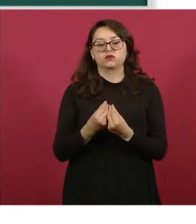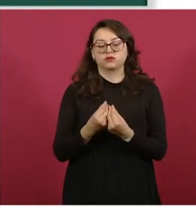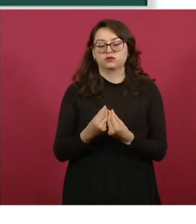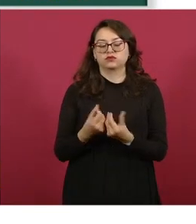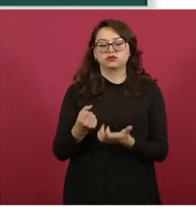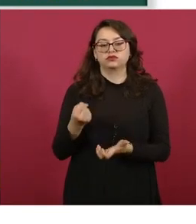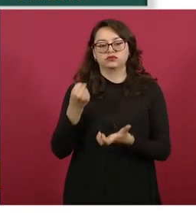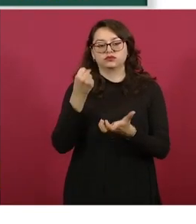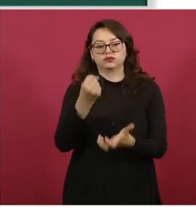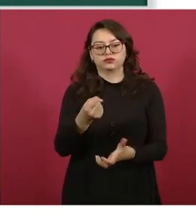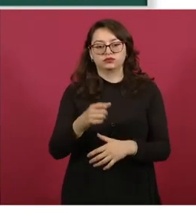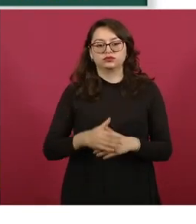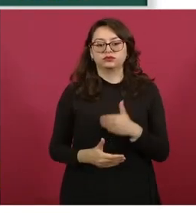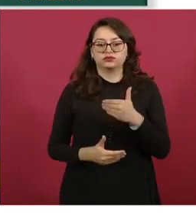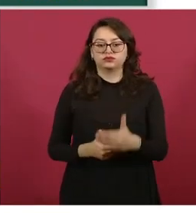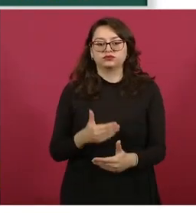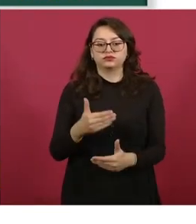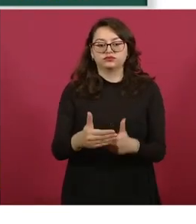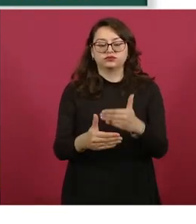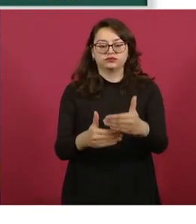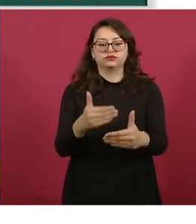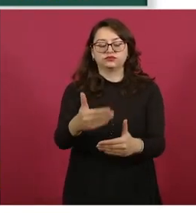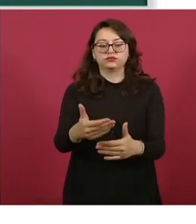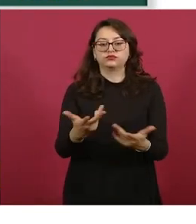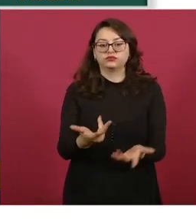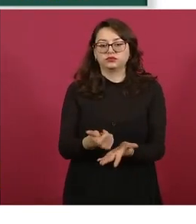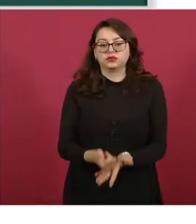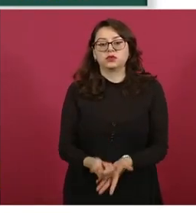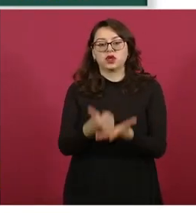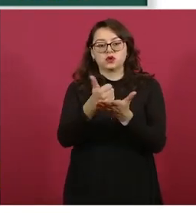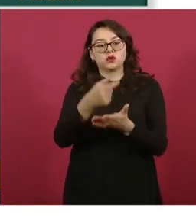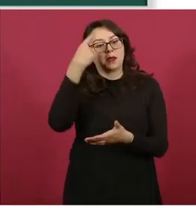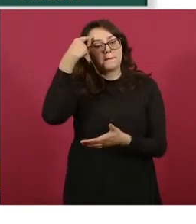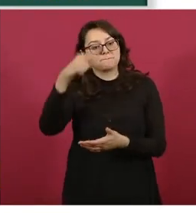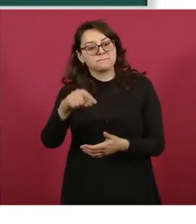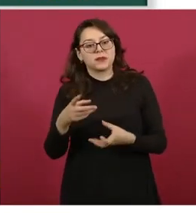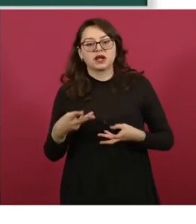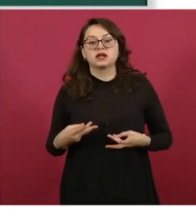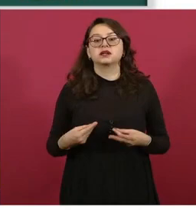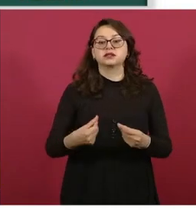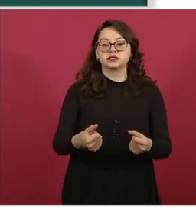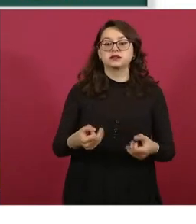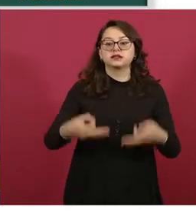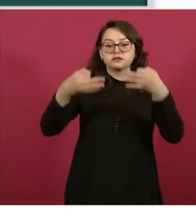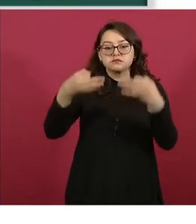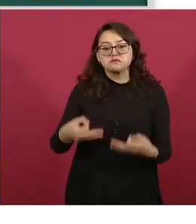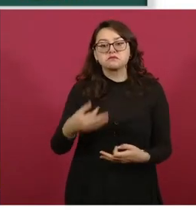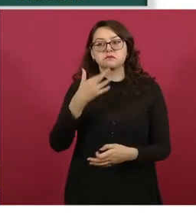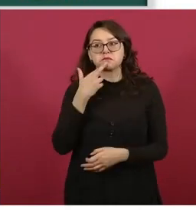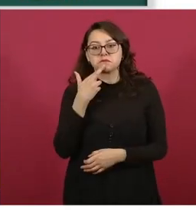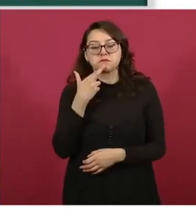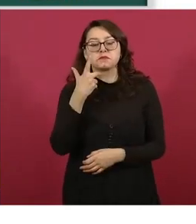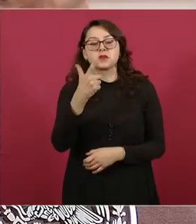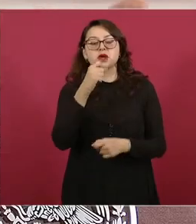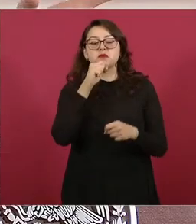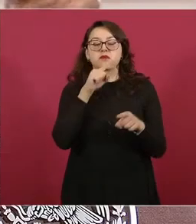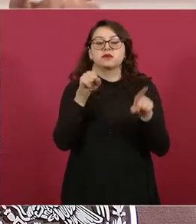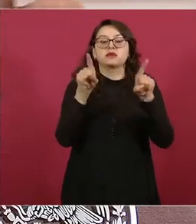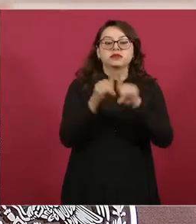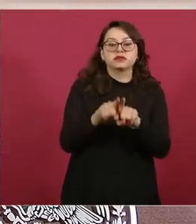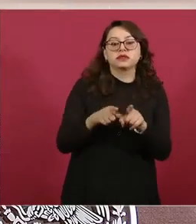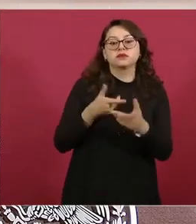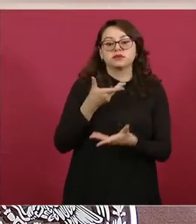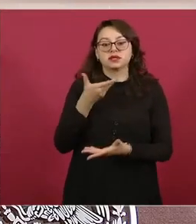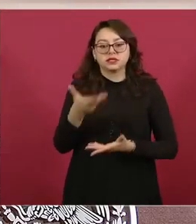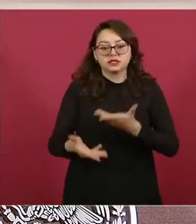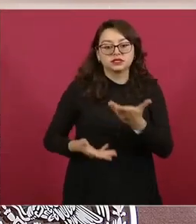días. Este proceso ha permitido una gestión eficiente de recursos, pero también ya se ve reflejado en algunos servicios que podemos